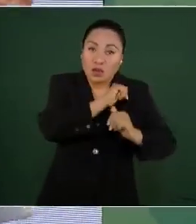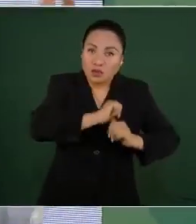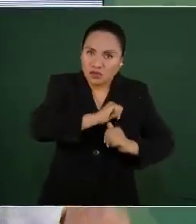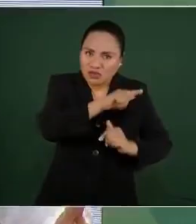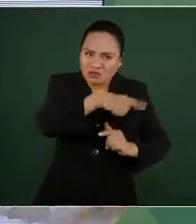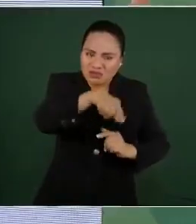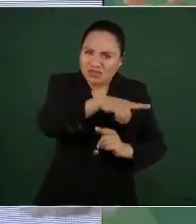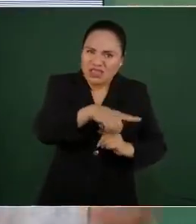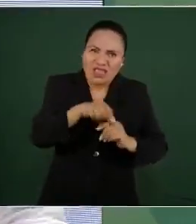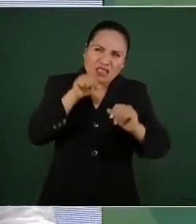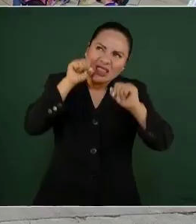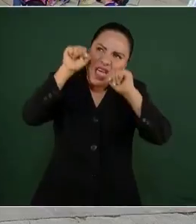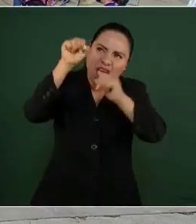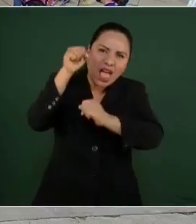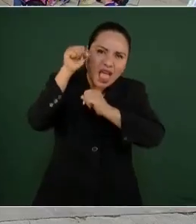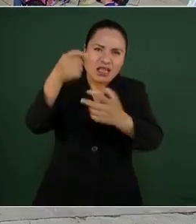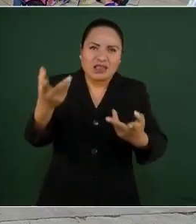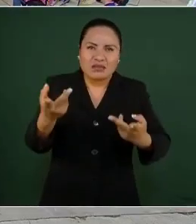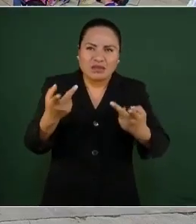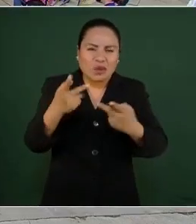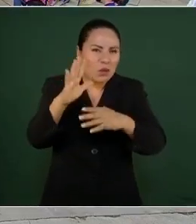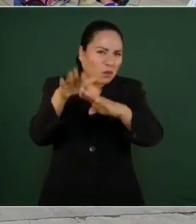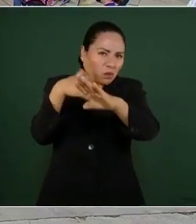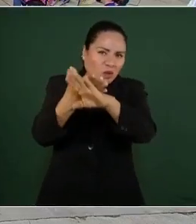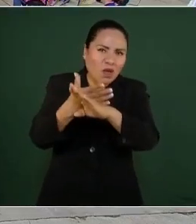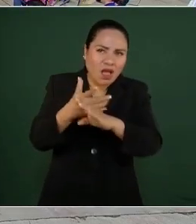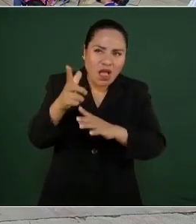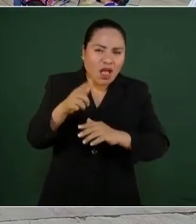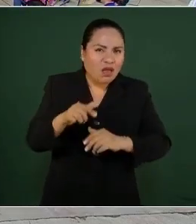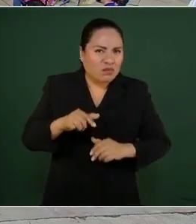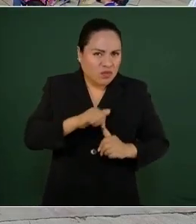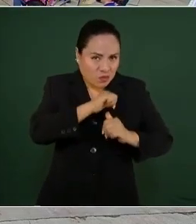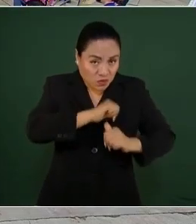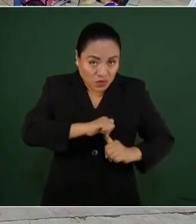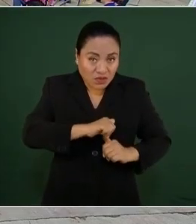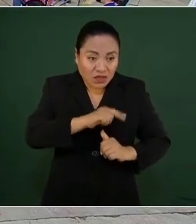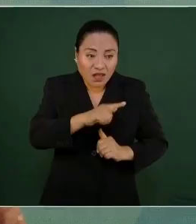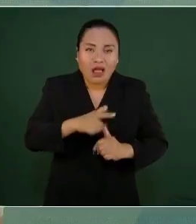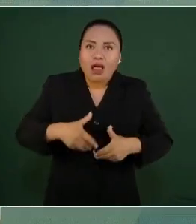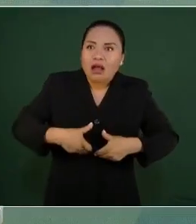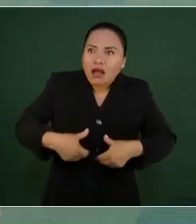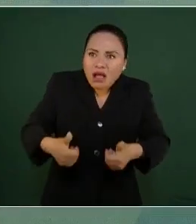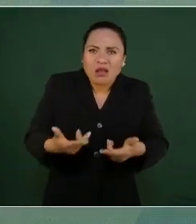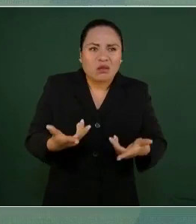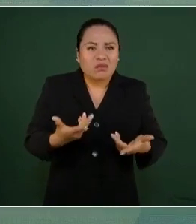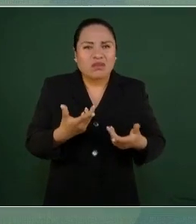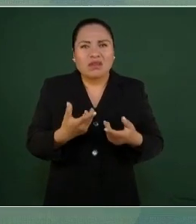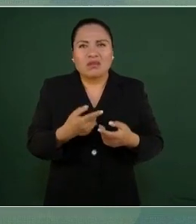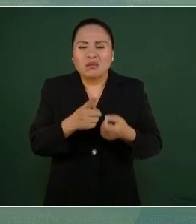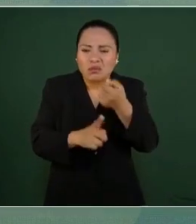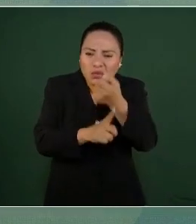que por hambre, por necesidad, se rebelen en contra del gobierno. Eso es una infamia.